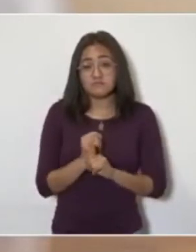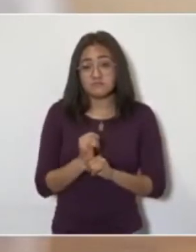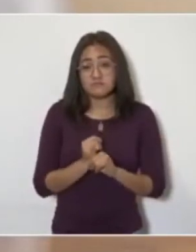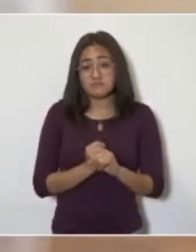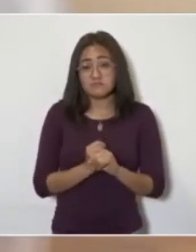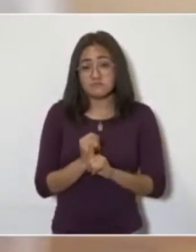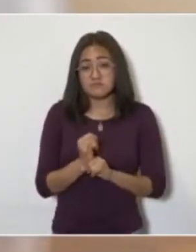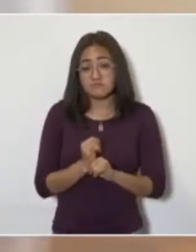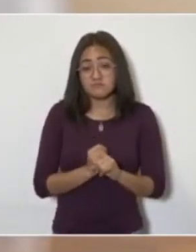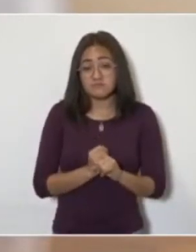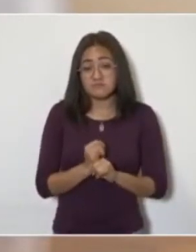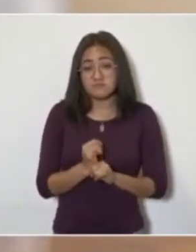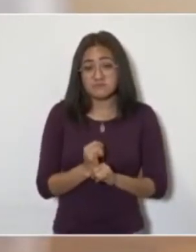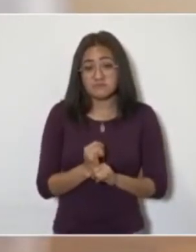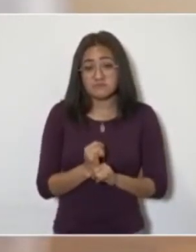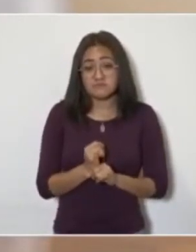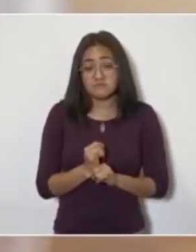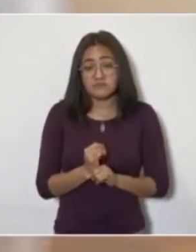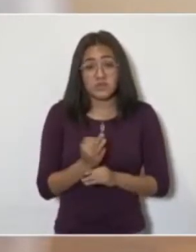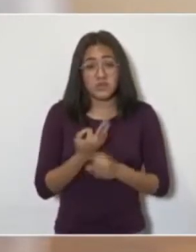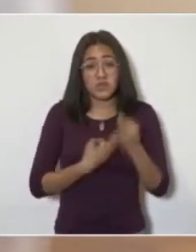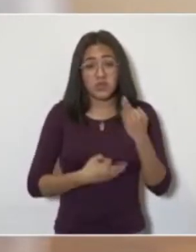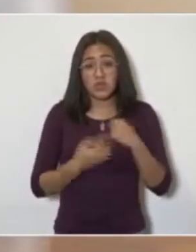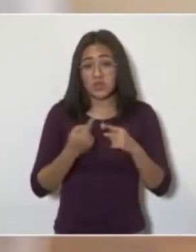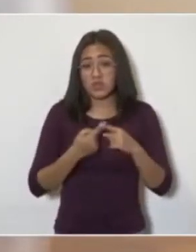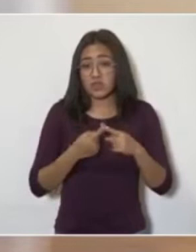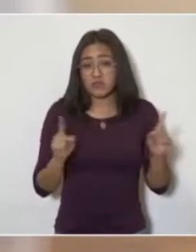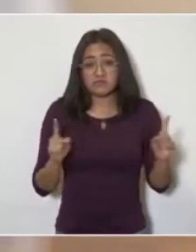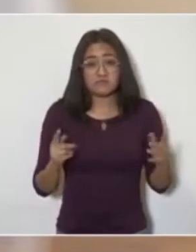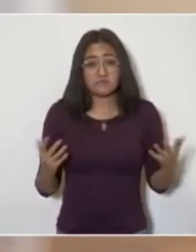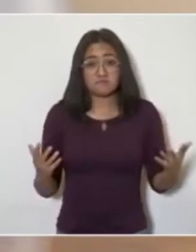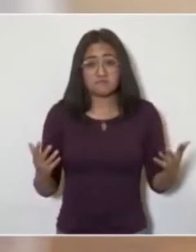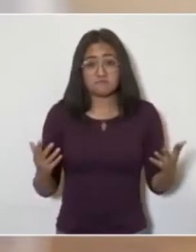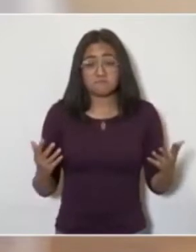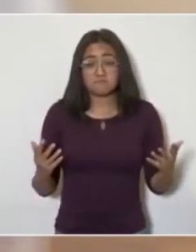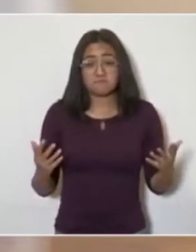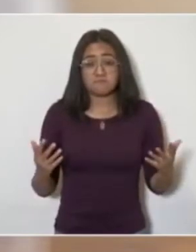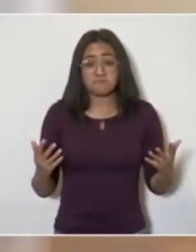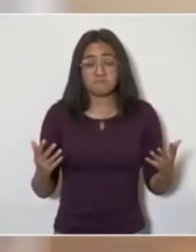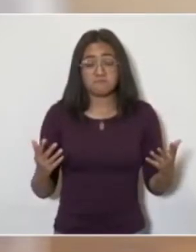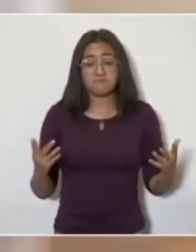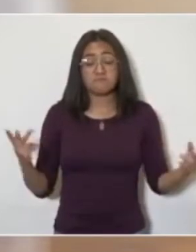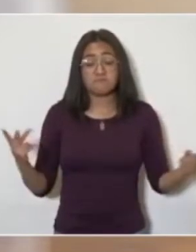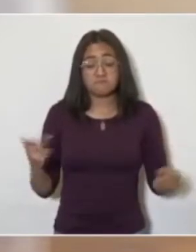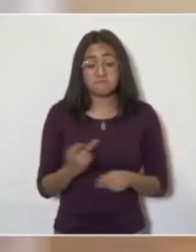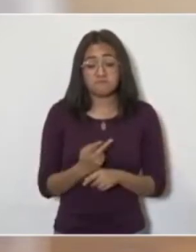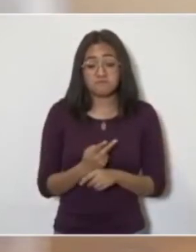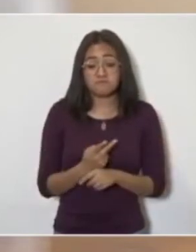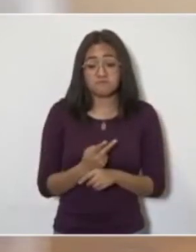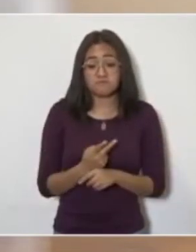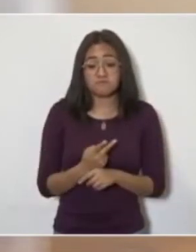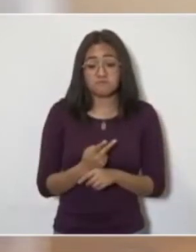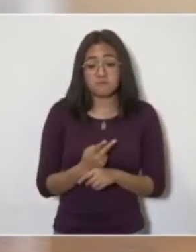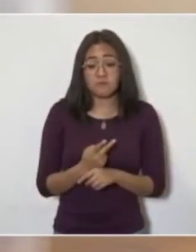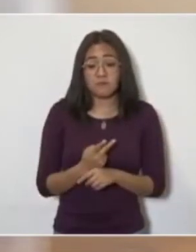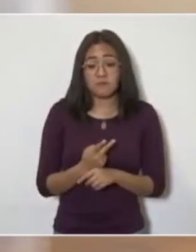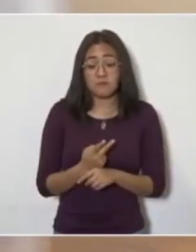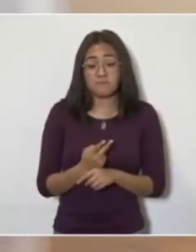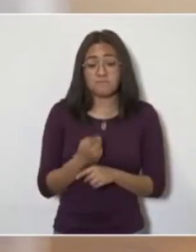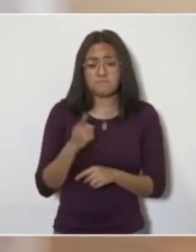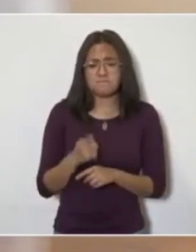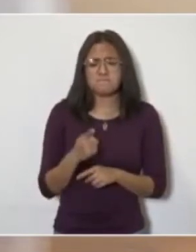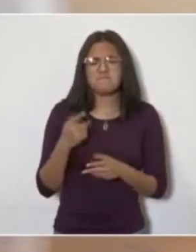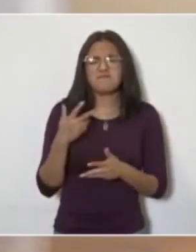investigación de toda índole la que corresponde a la